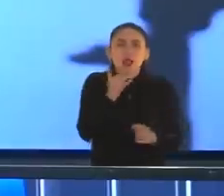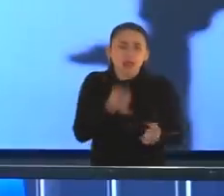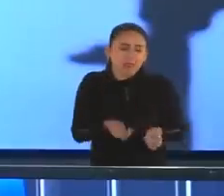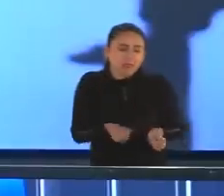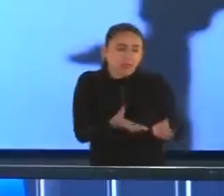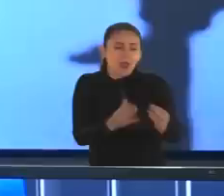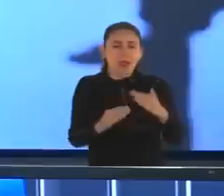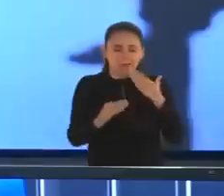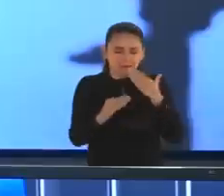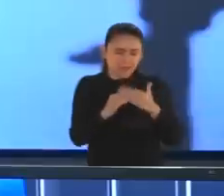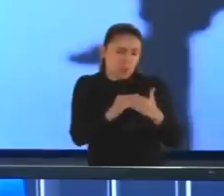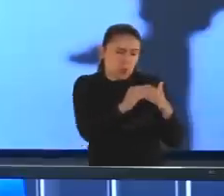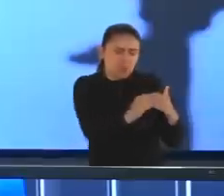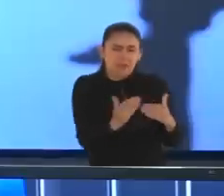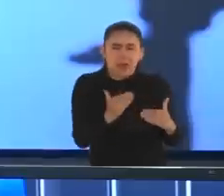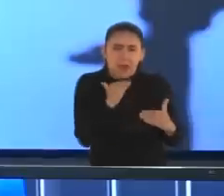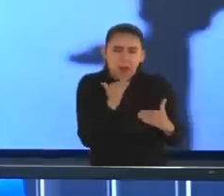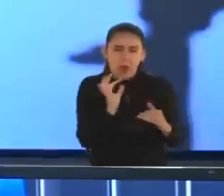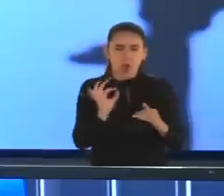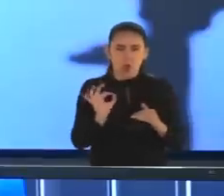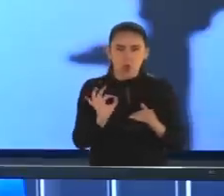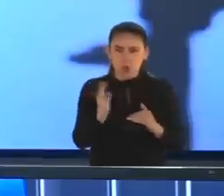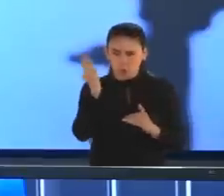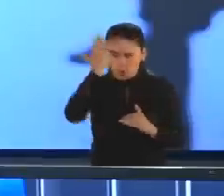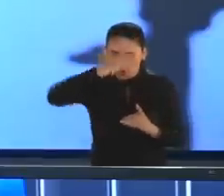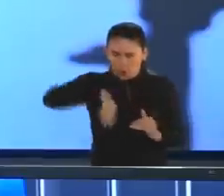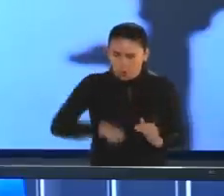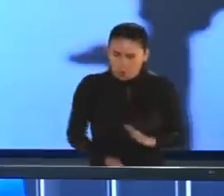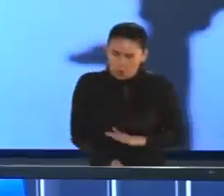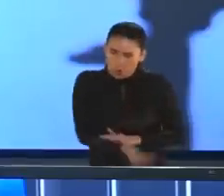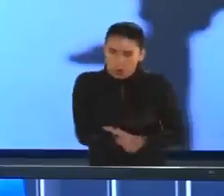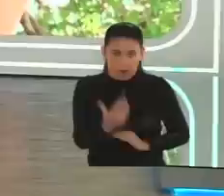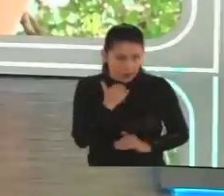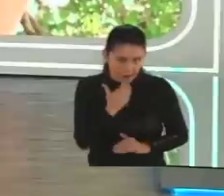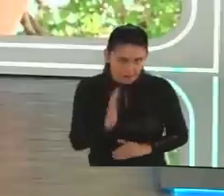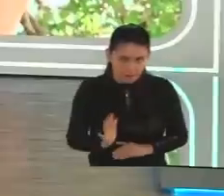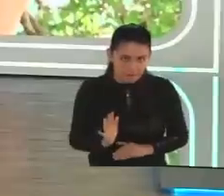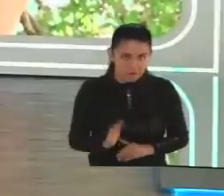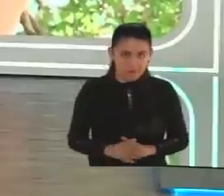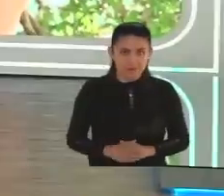unos sanduchitos o de pronto una hamaca bajo cuerda?